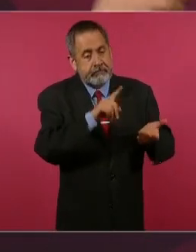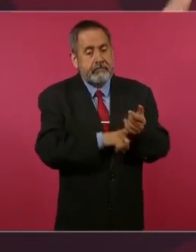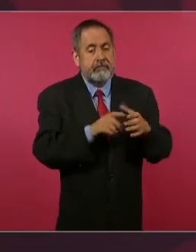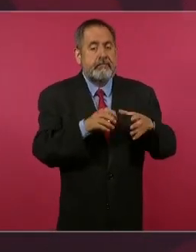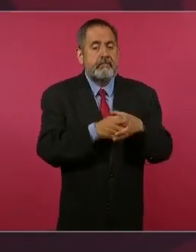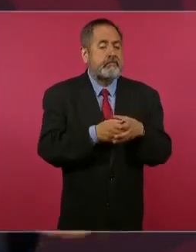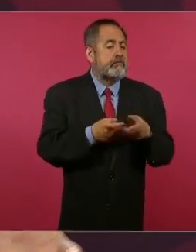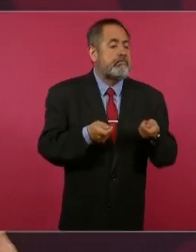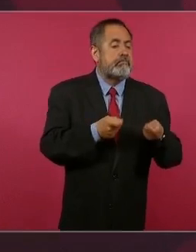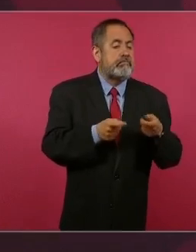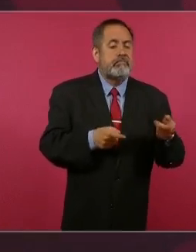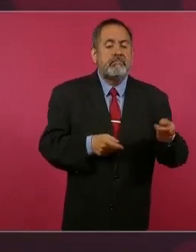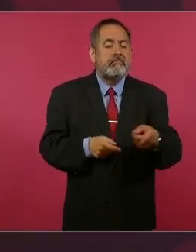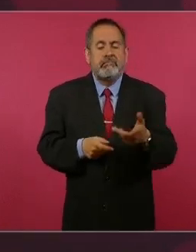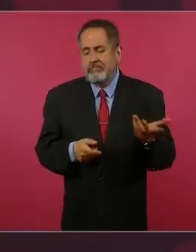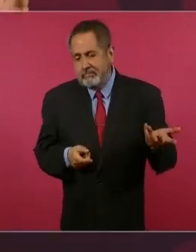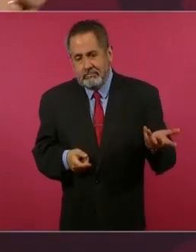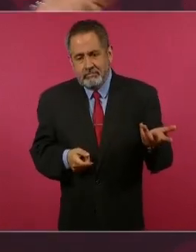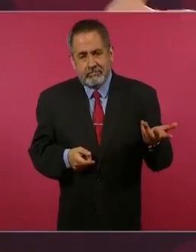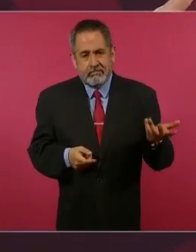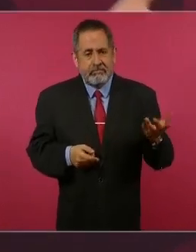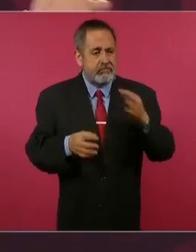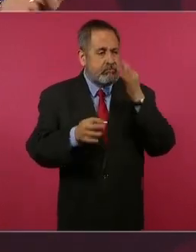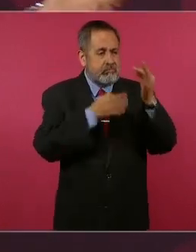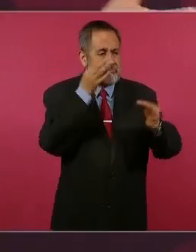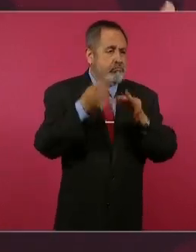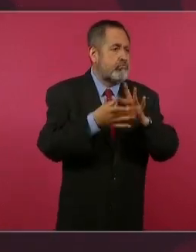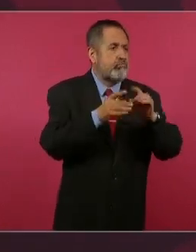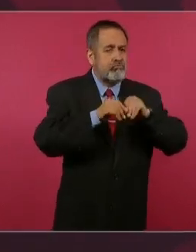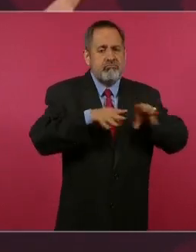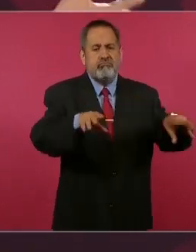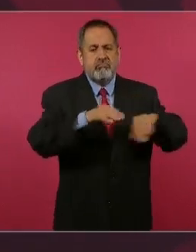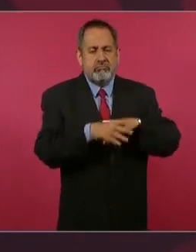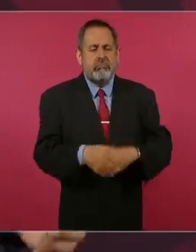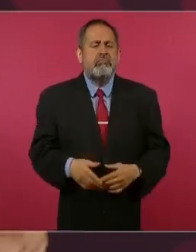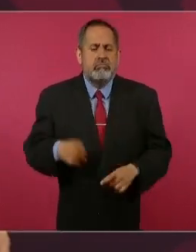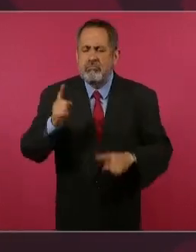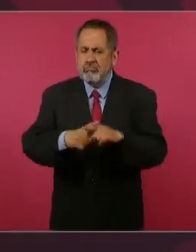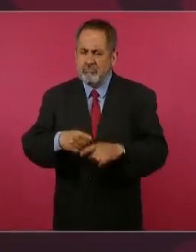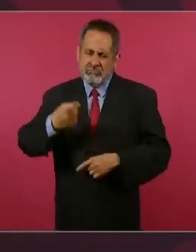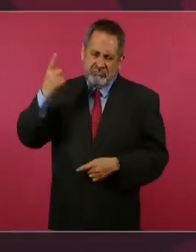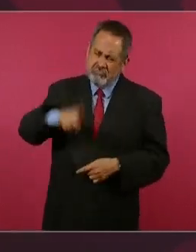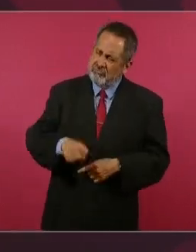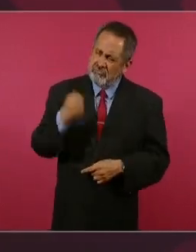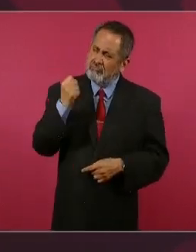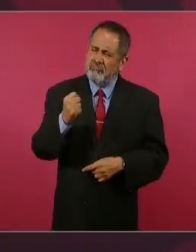dominan en los medios de información. ¿Quiénes dominan?